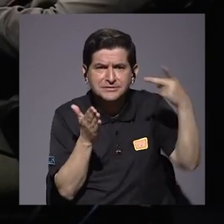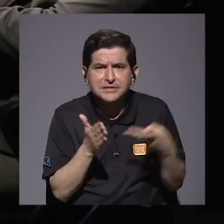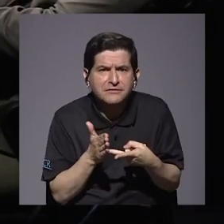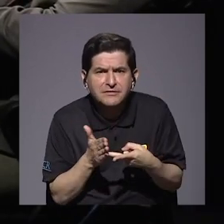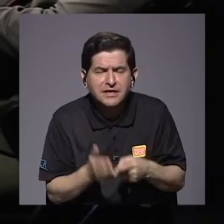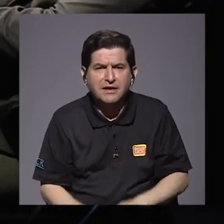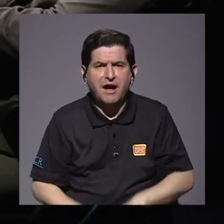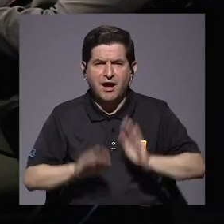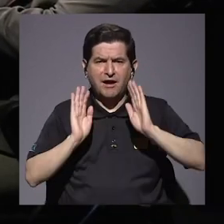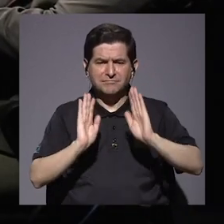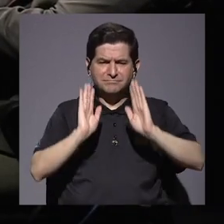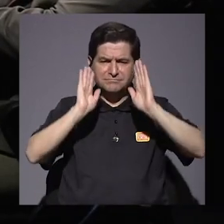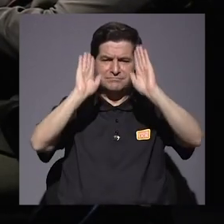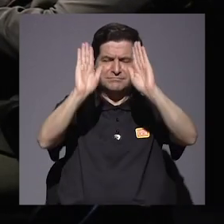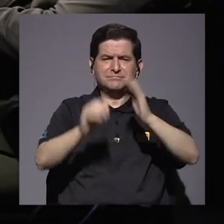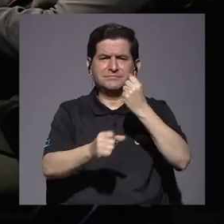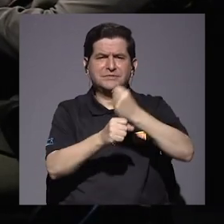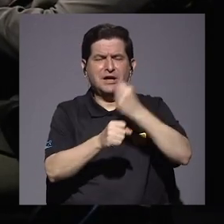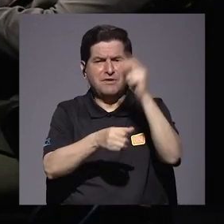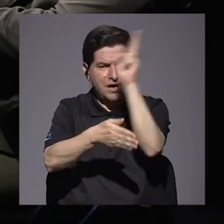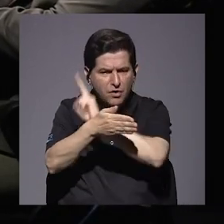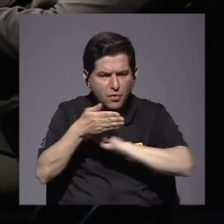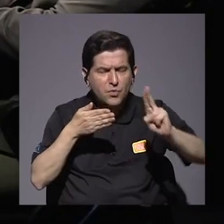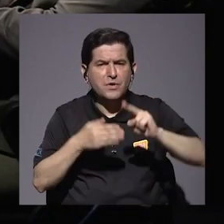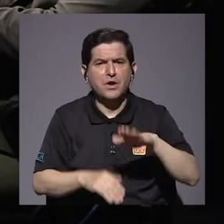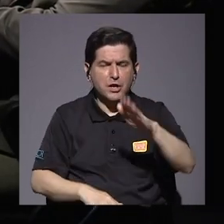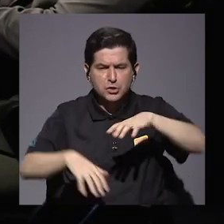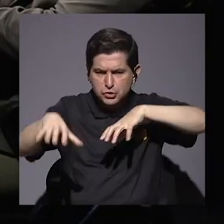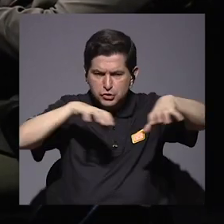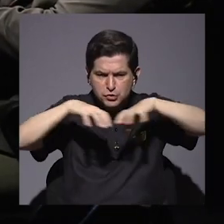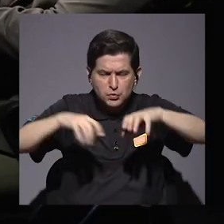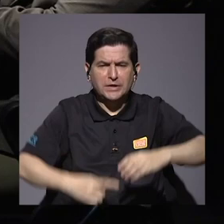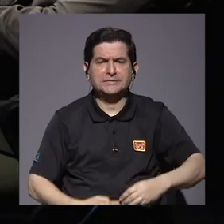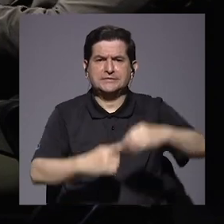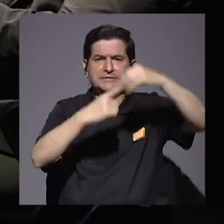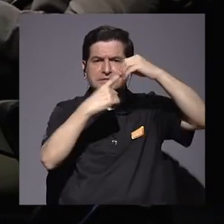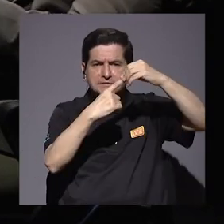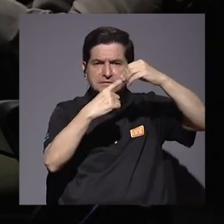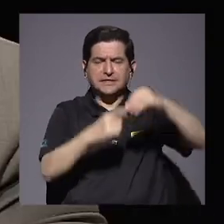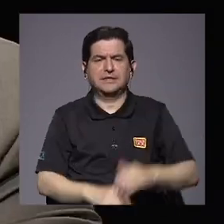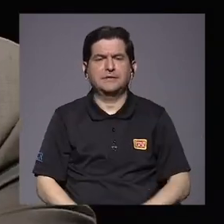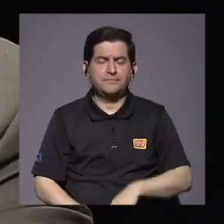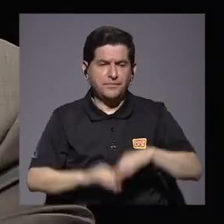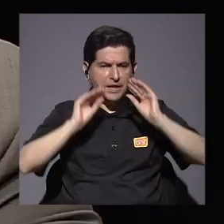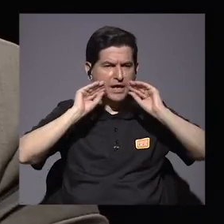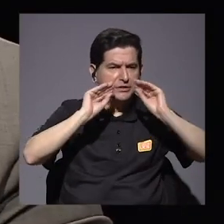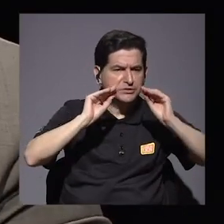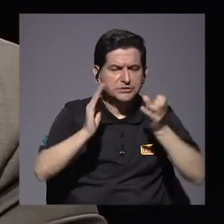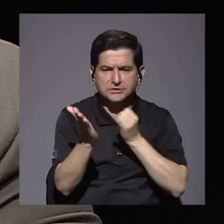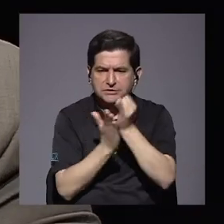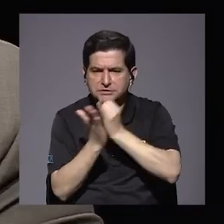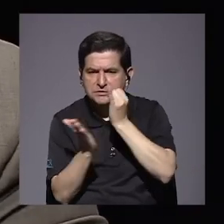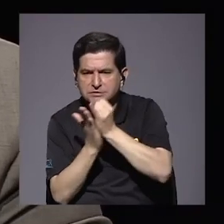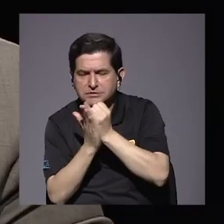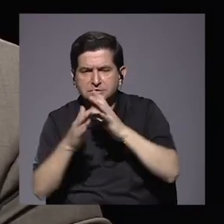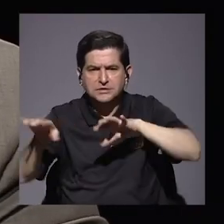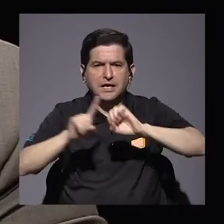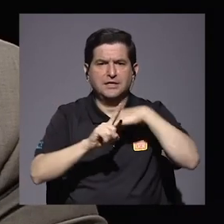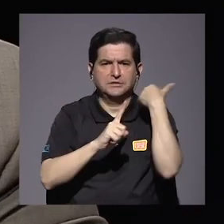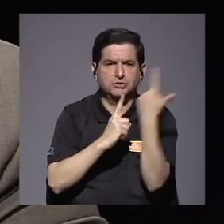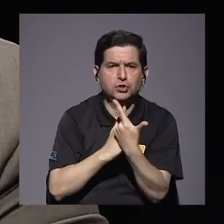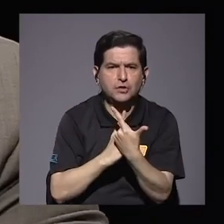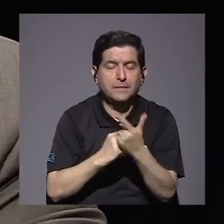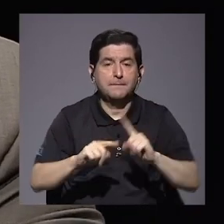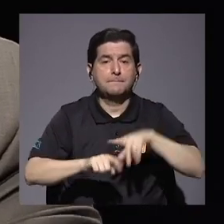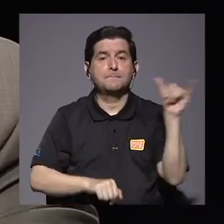traduce en la excelencia con que la universidad ha desarrollado sus actividades principales, su docencia, su investigación y su acción